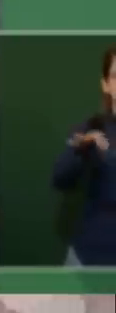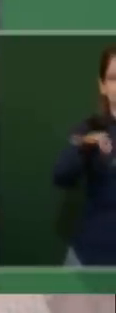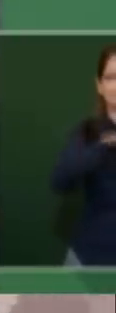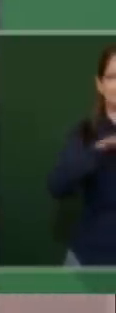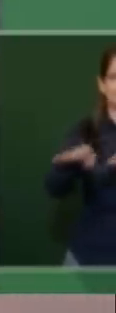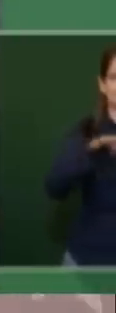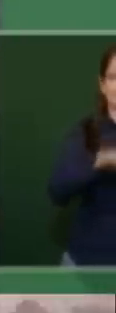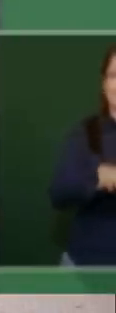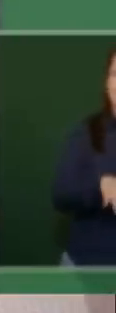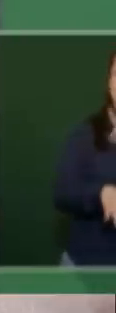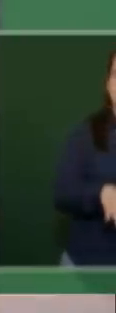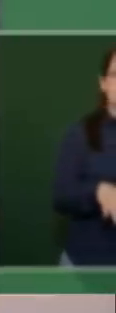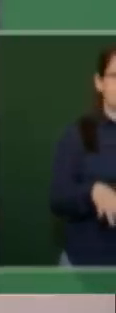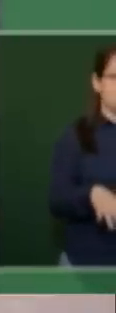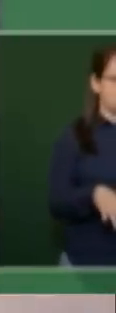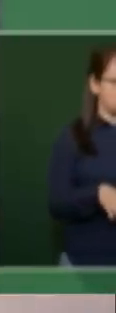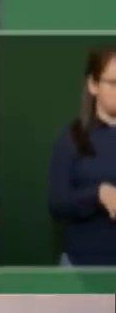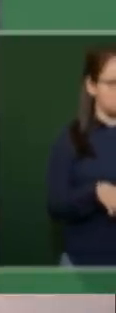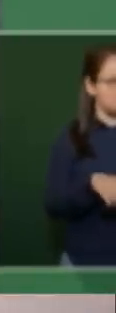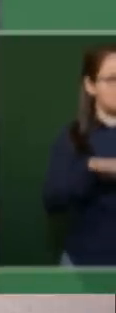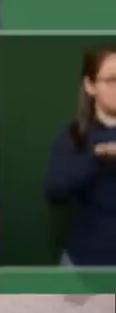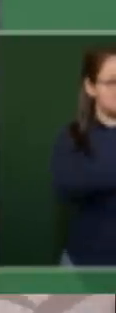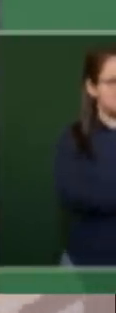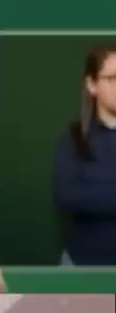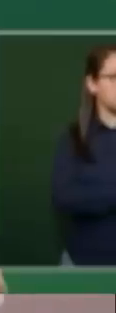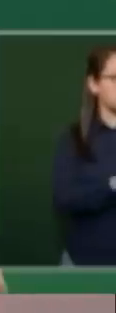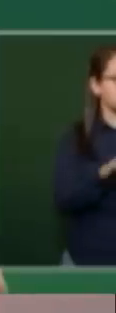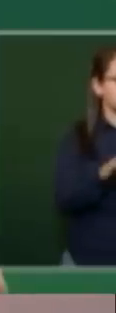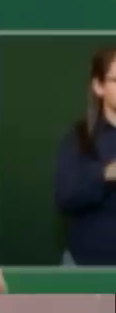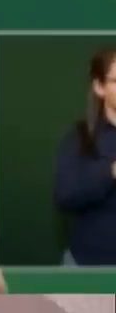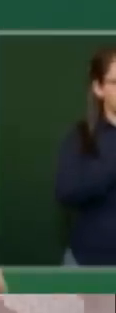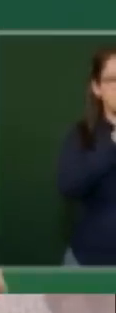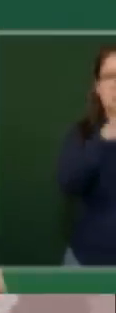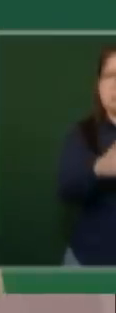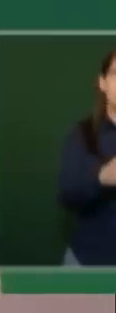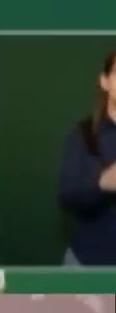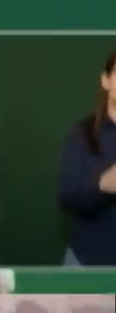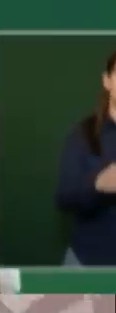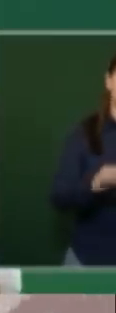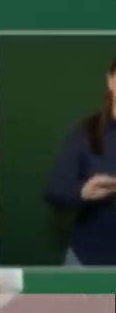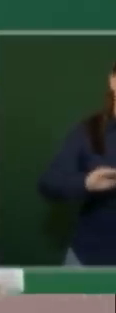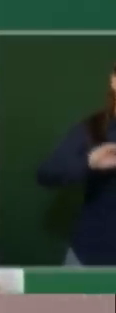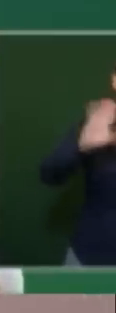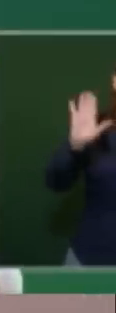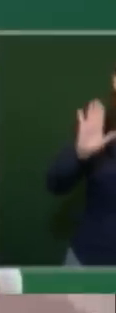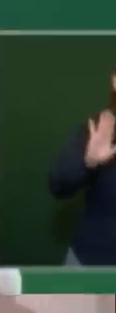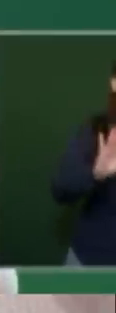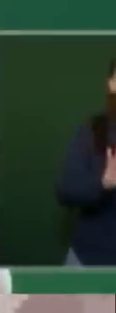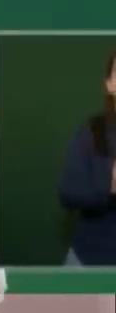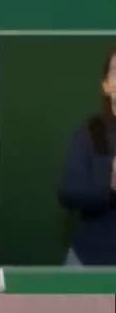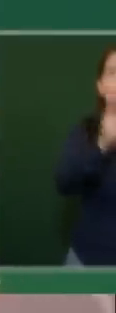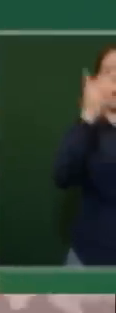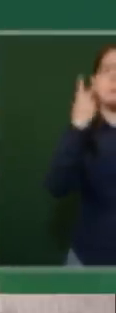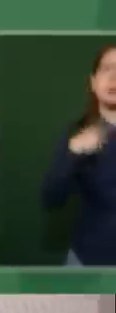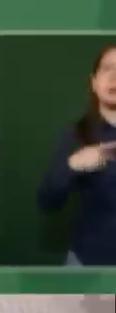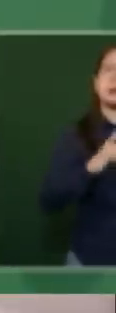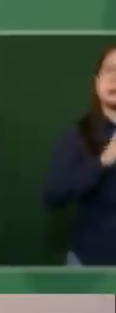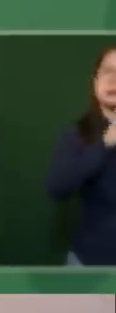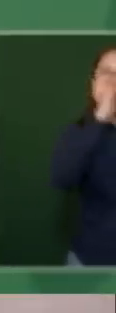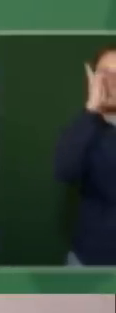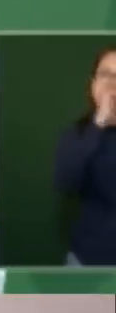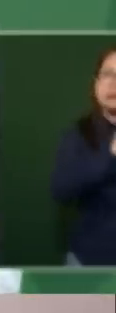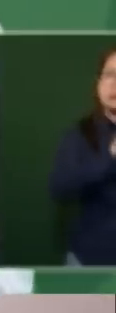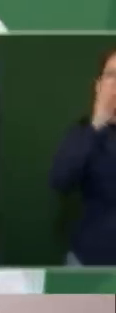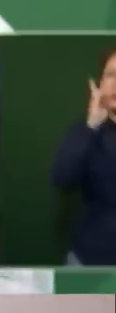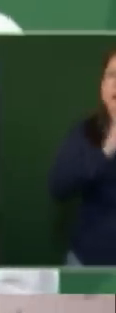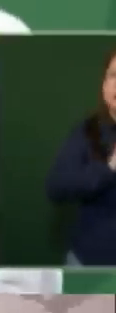verdad. Y otra cosa increíble, o sea, que se necesita hacer es que existe el Paxlovid y que